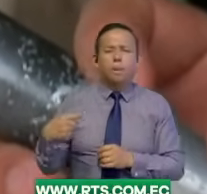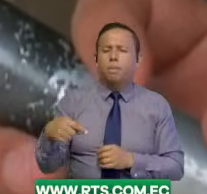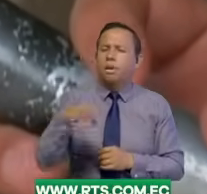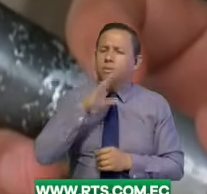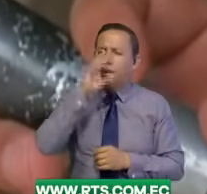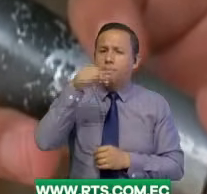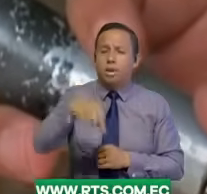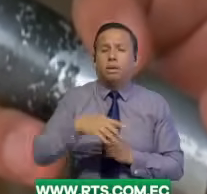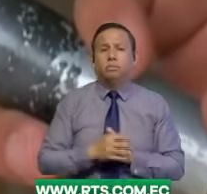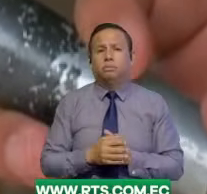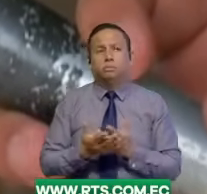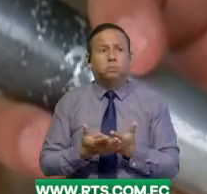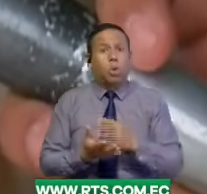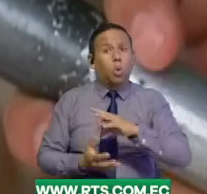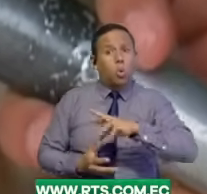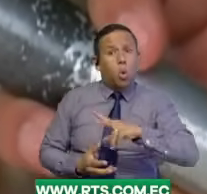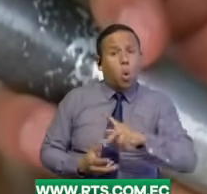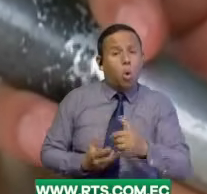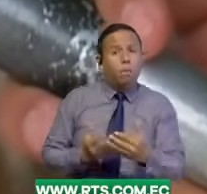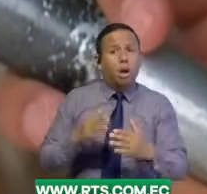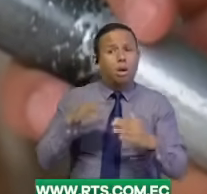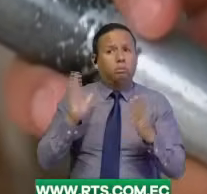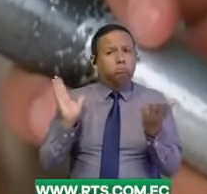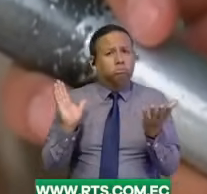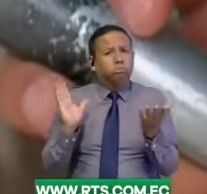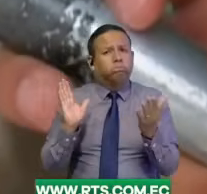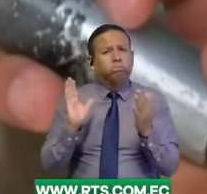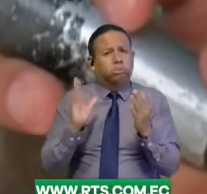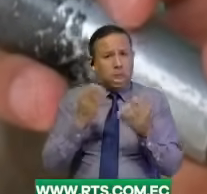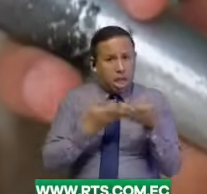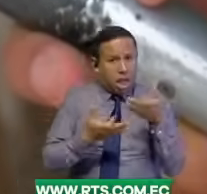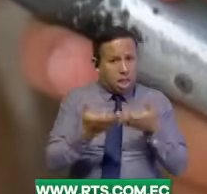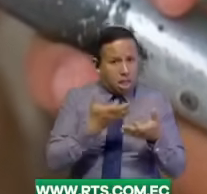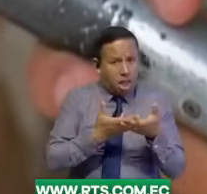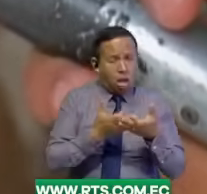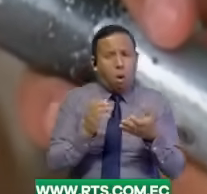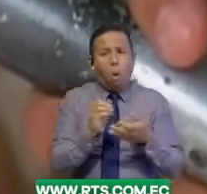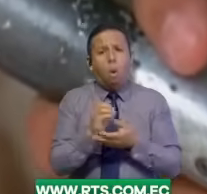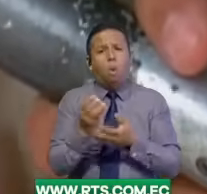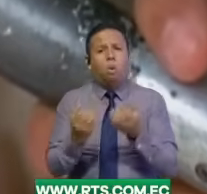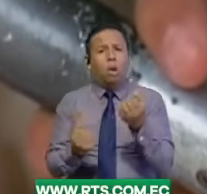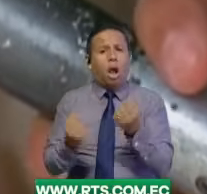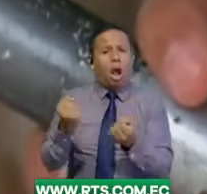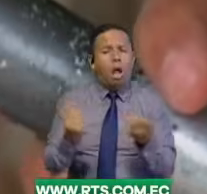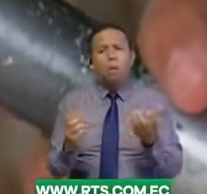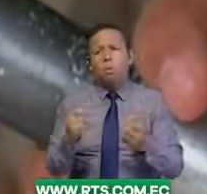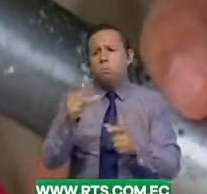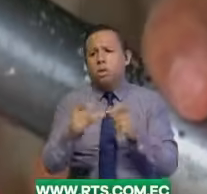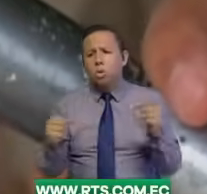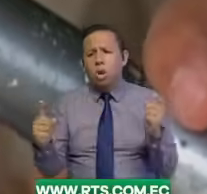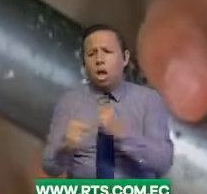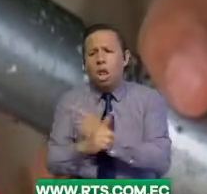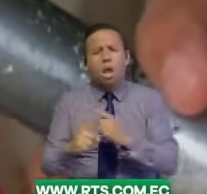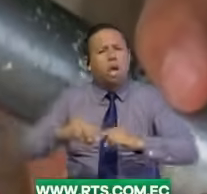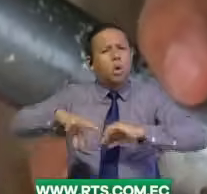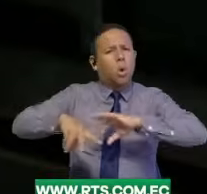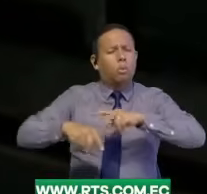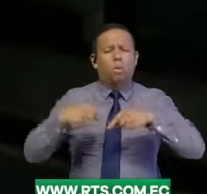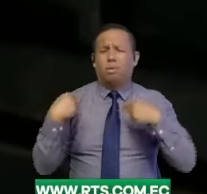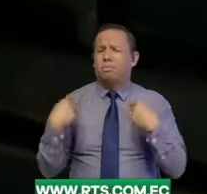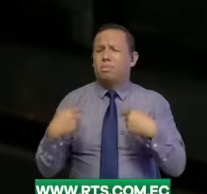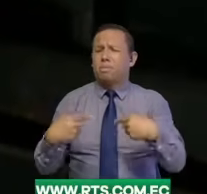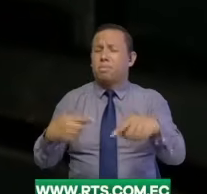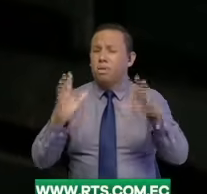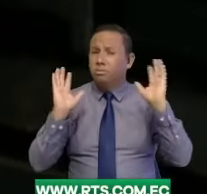acá. Cuando no es el robo dentro de las mismas tiendas, es el robo en cualquier esquina y a cualquier hora. Y eso es a toda hora.